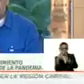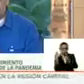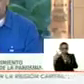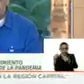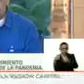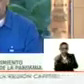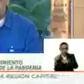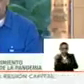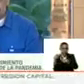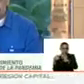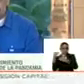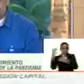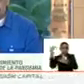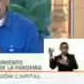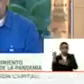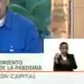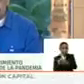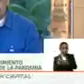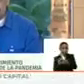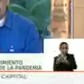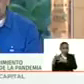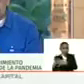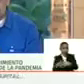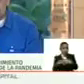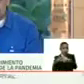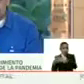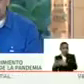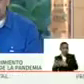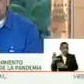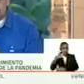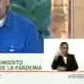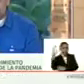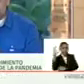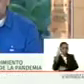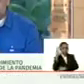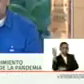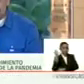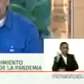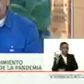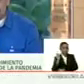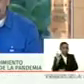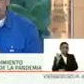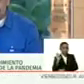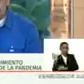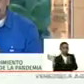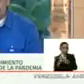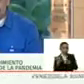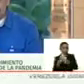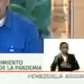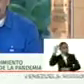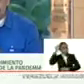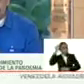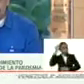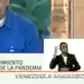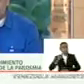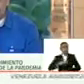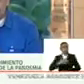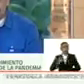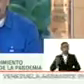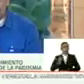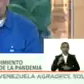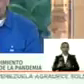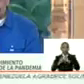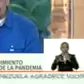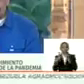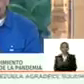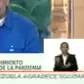desde el exterior desde eeuu desde colombia grupos que creen que pueden aprovechar la pandemia y la